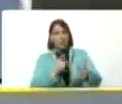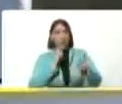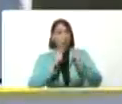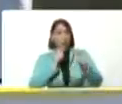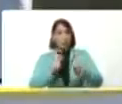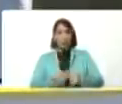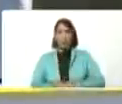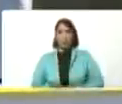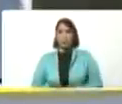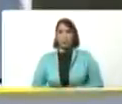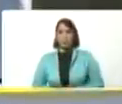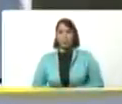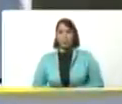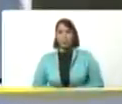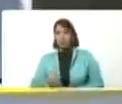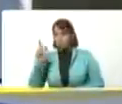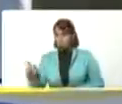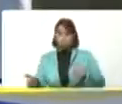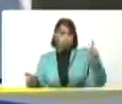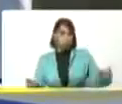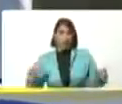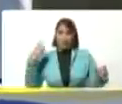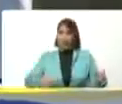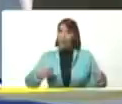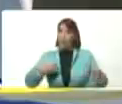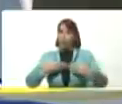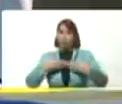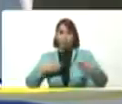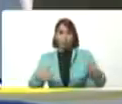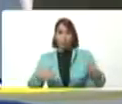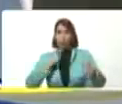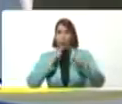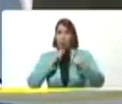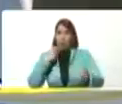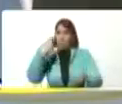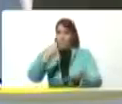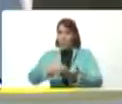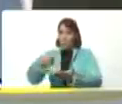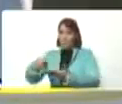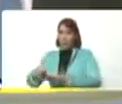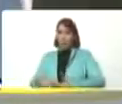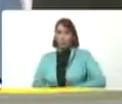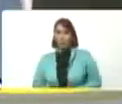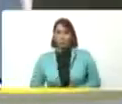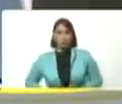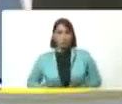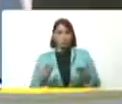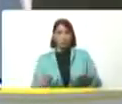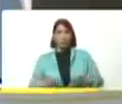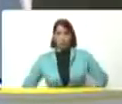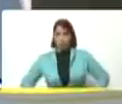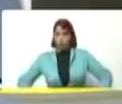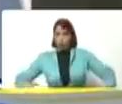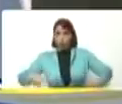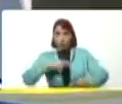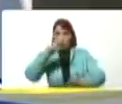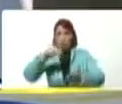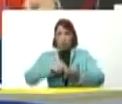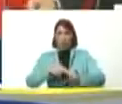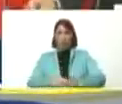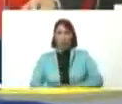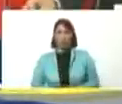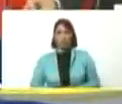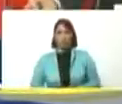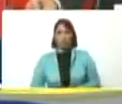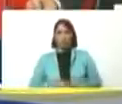Ali, Tarek, tienen que garantizar que el turismo aporte a la riqueza nacional.